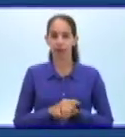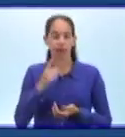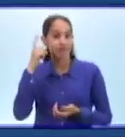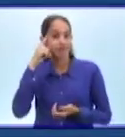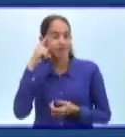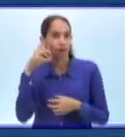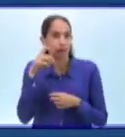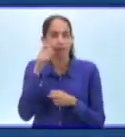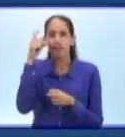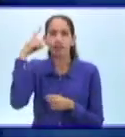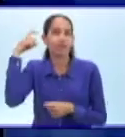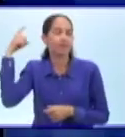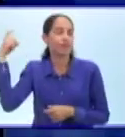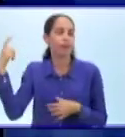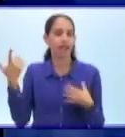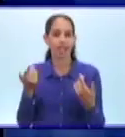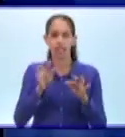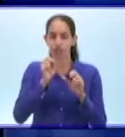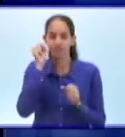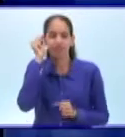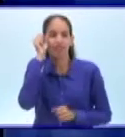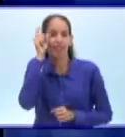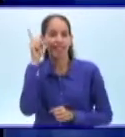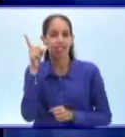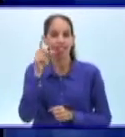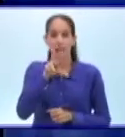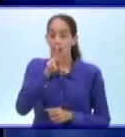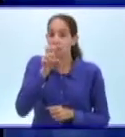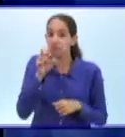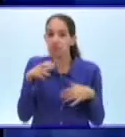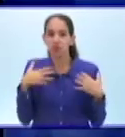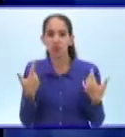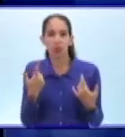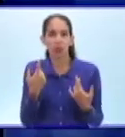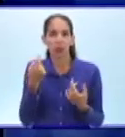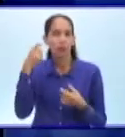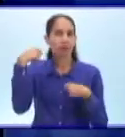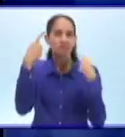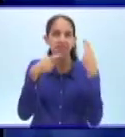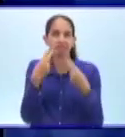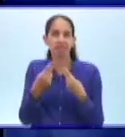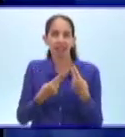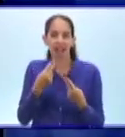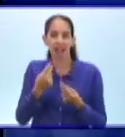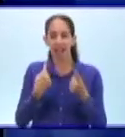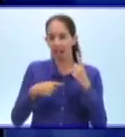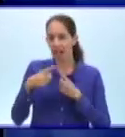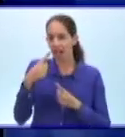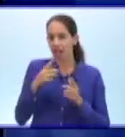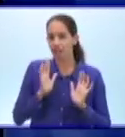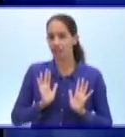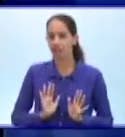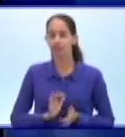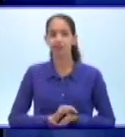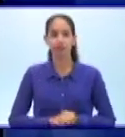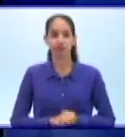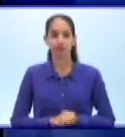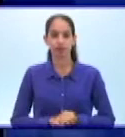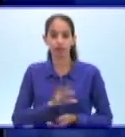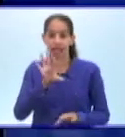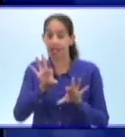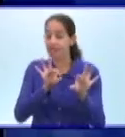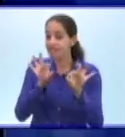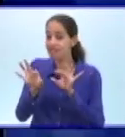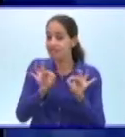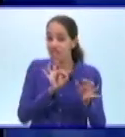mente de ideas, de nuevos pensamientos, vamos a seleccionar las posibles palabras